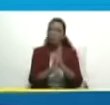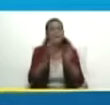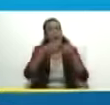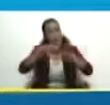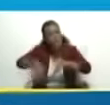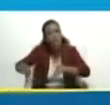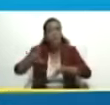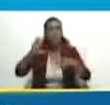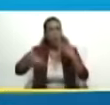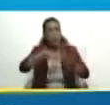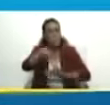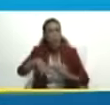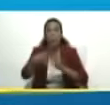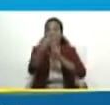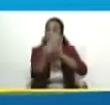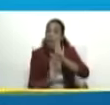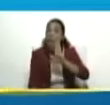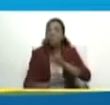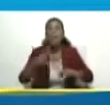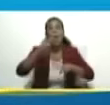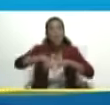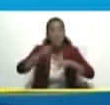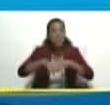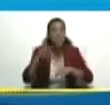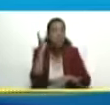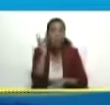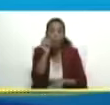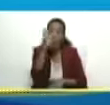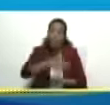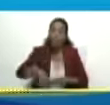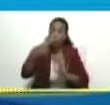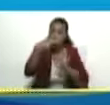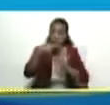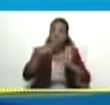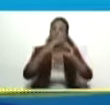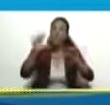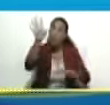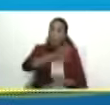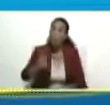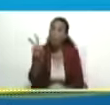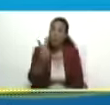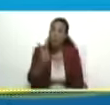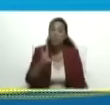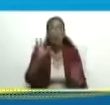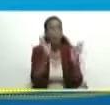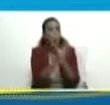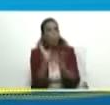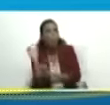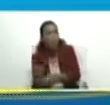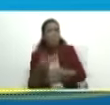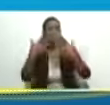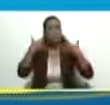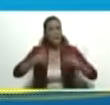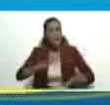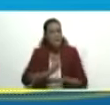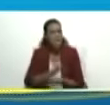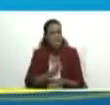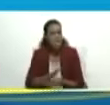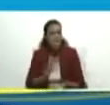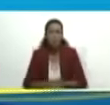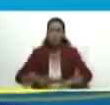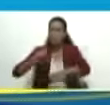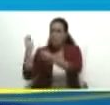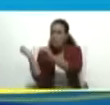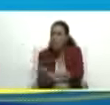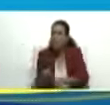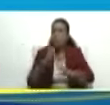la peleadera, que eso es un mal ejemplo para los niños y niñas del país y para todo un país. Jueguen pelota caliente, pelota